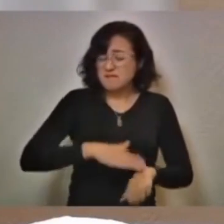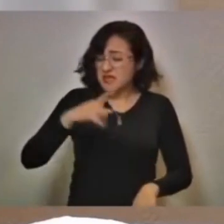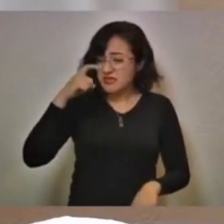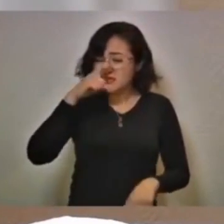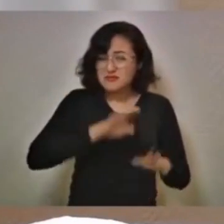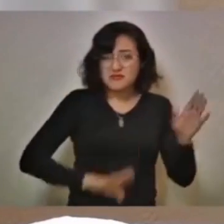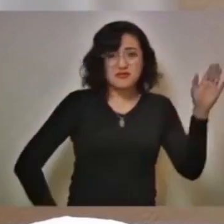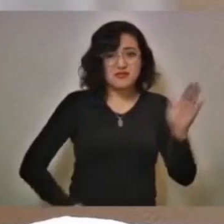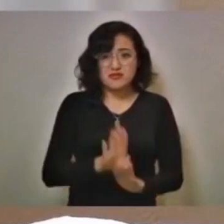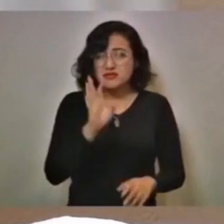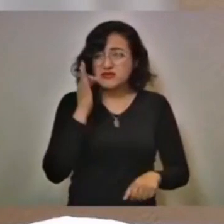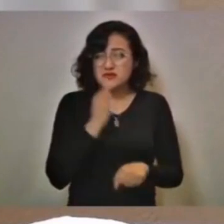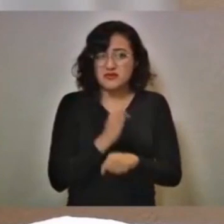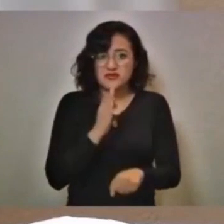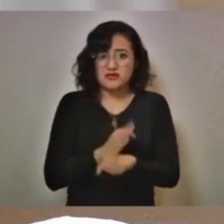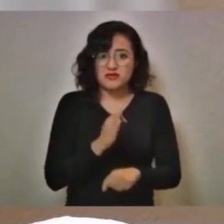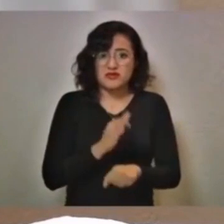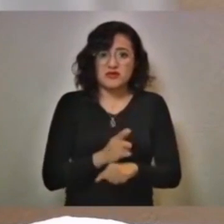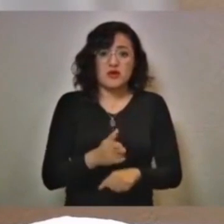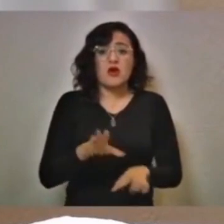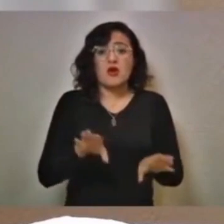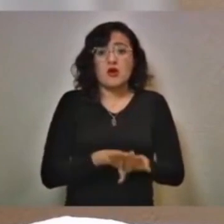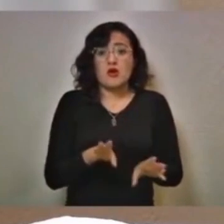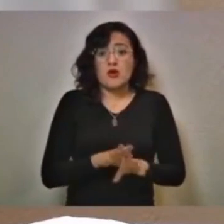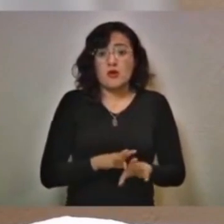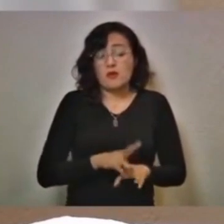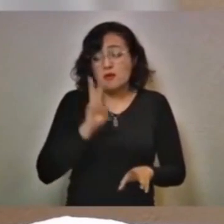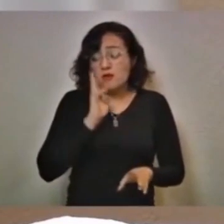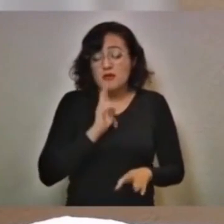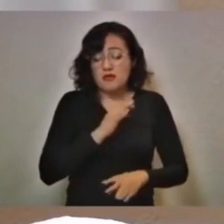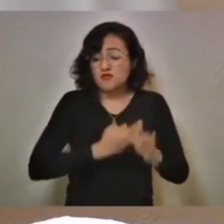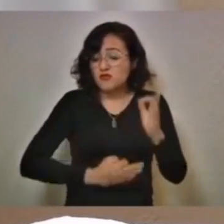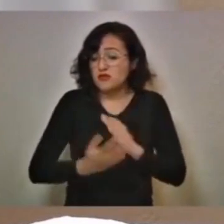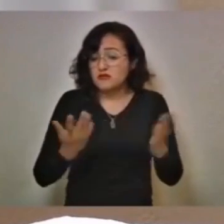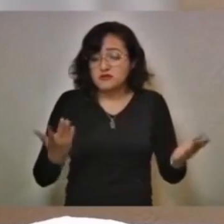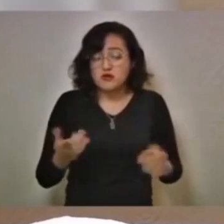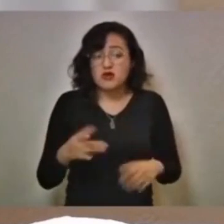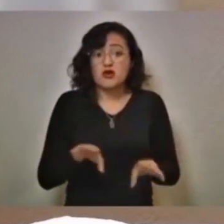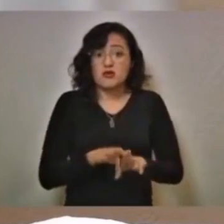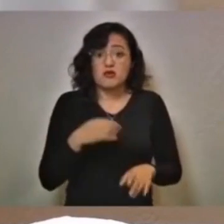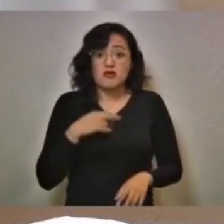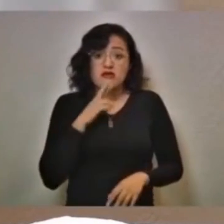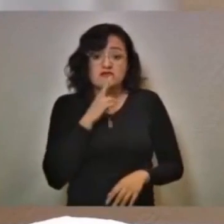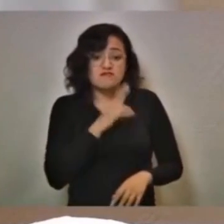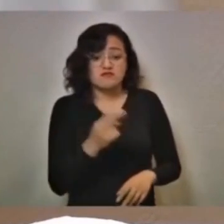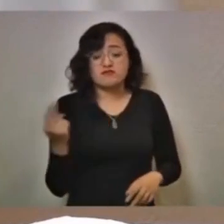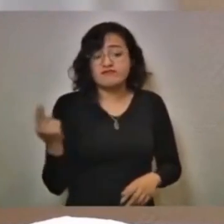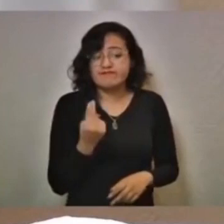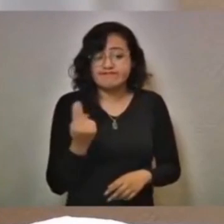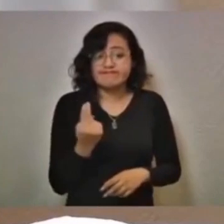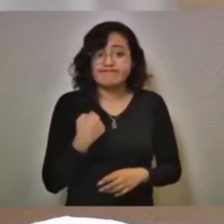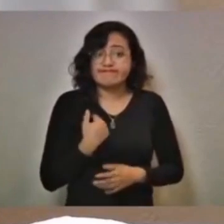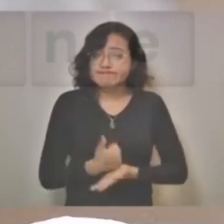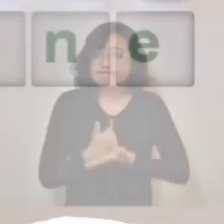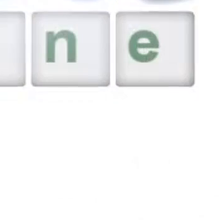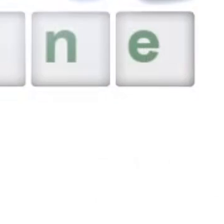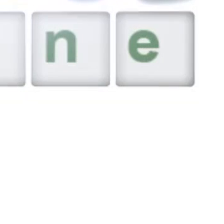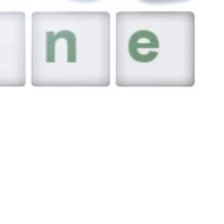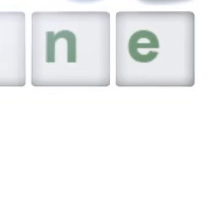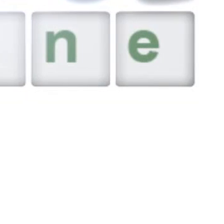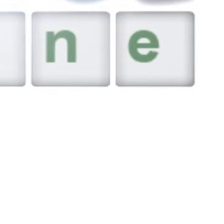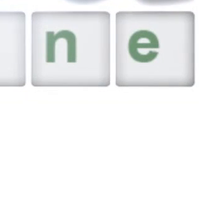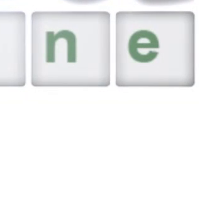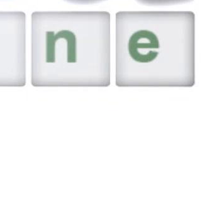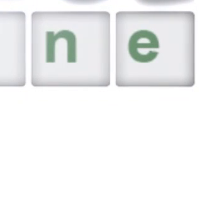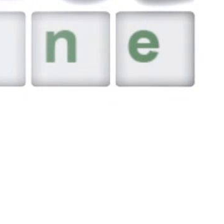Es la prueba de fuego. ¿De acuerdo? Entonces tenemos que estar en condiciones de responder en nuestra capacidad hospitalaria.